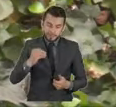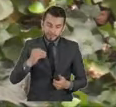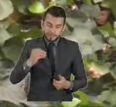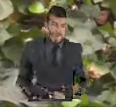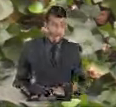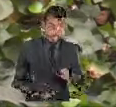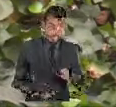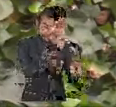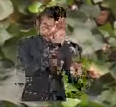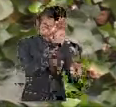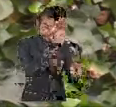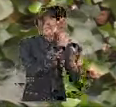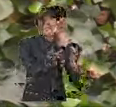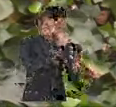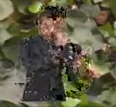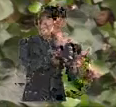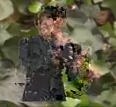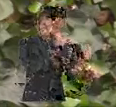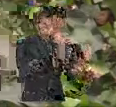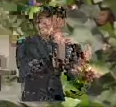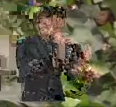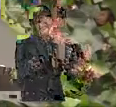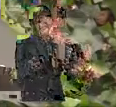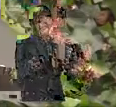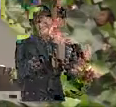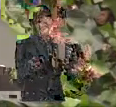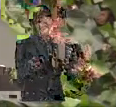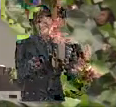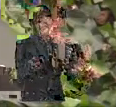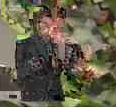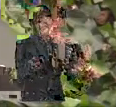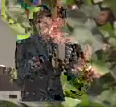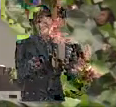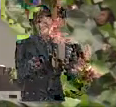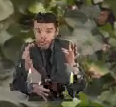en el marco de una ciudad cuidadora. ¿Y ahora qué viene?